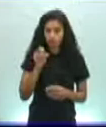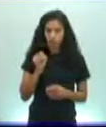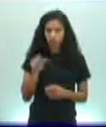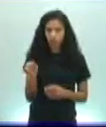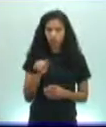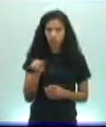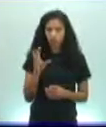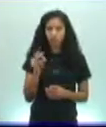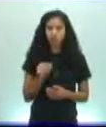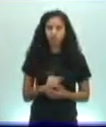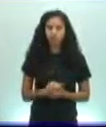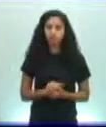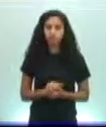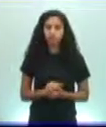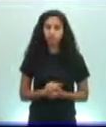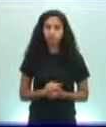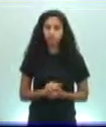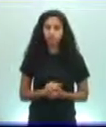potencia.